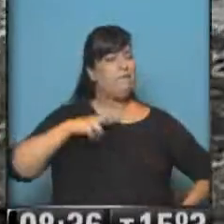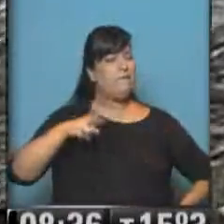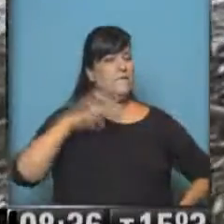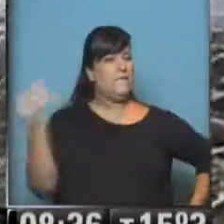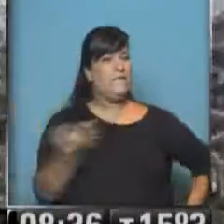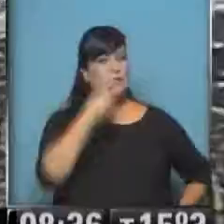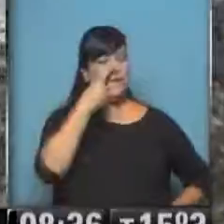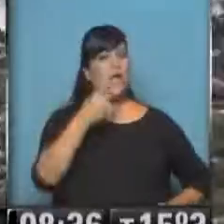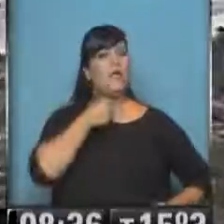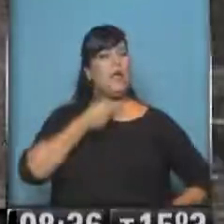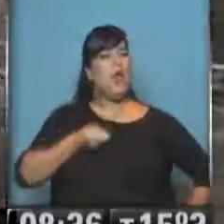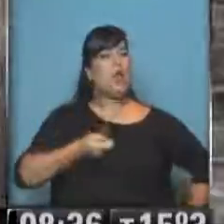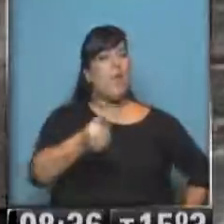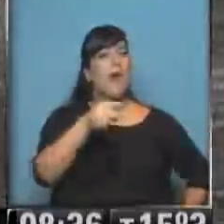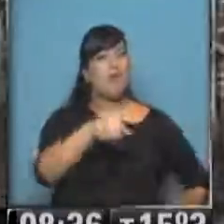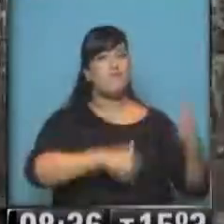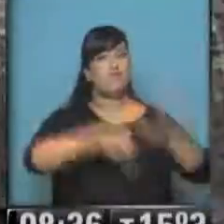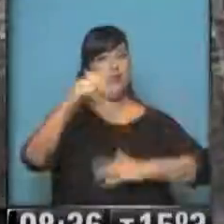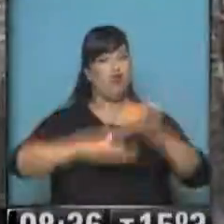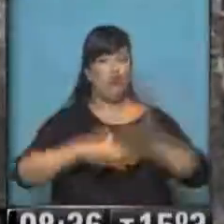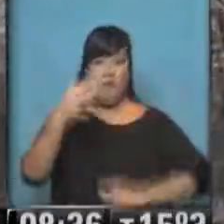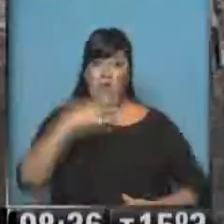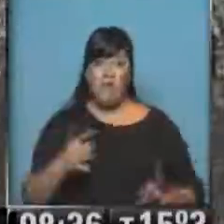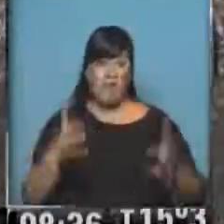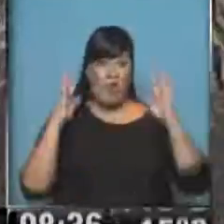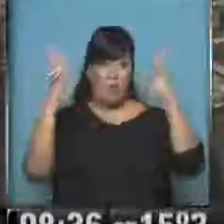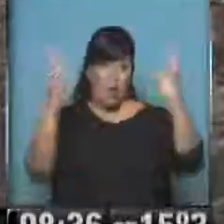comprar y construir en zonas protegidas por la riqueza